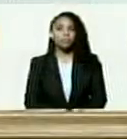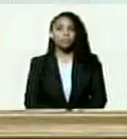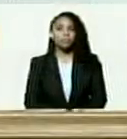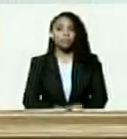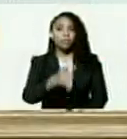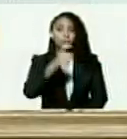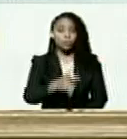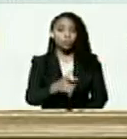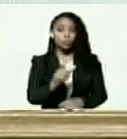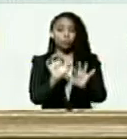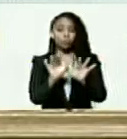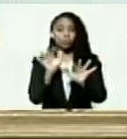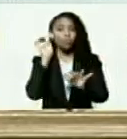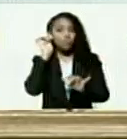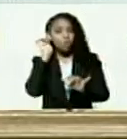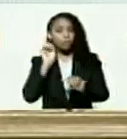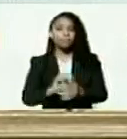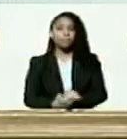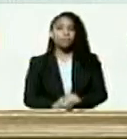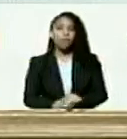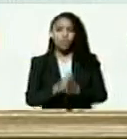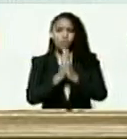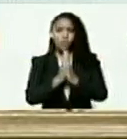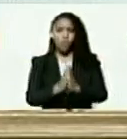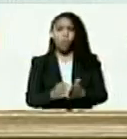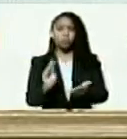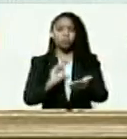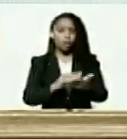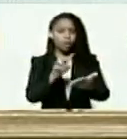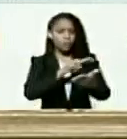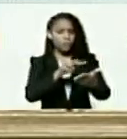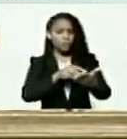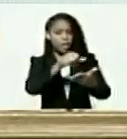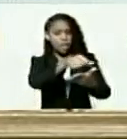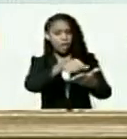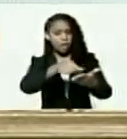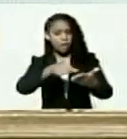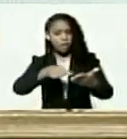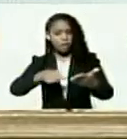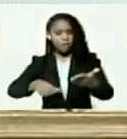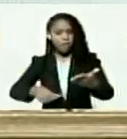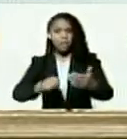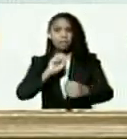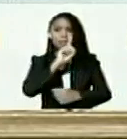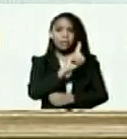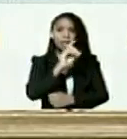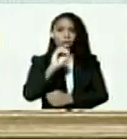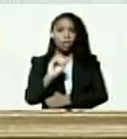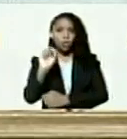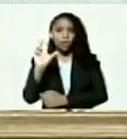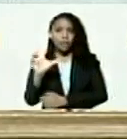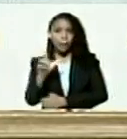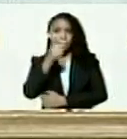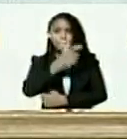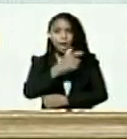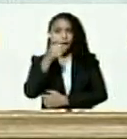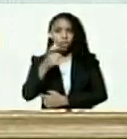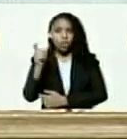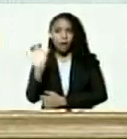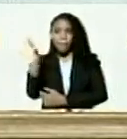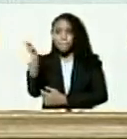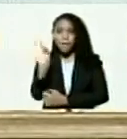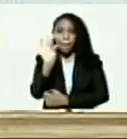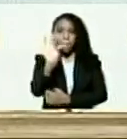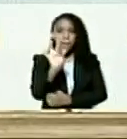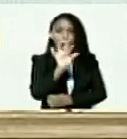Ciudadana secretaria, sírvase dar lectura a la lista de los 103 ciudadanos elegibles